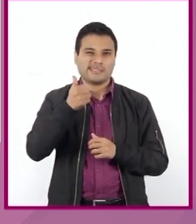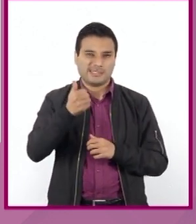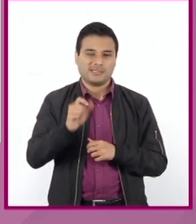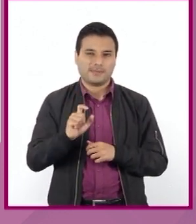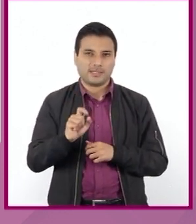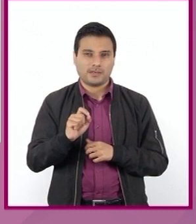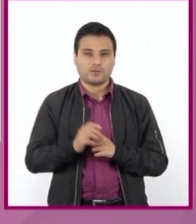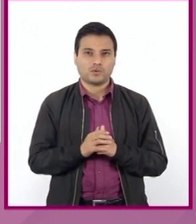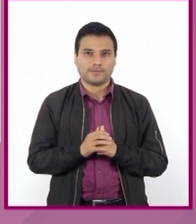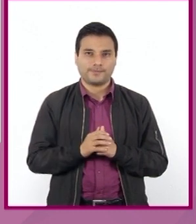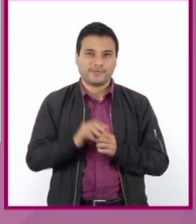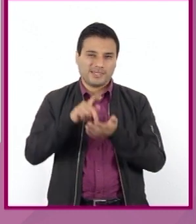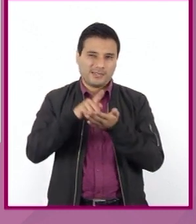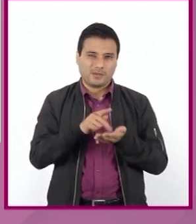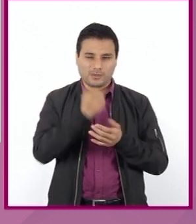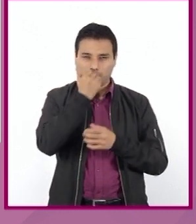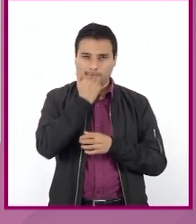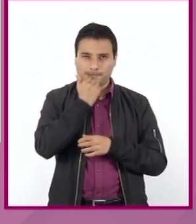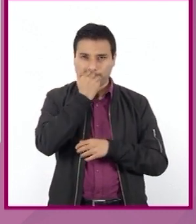6/20 de kilogramo de azúcar.